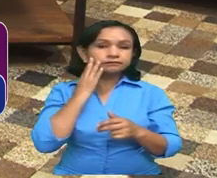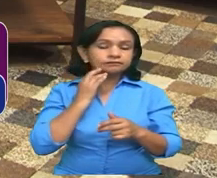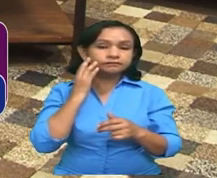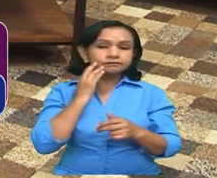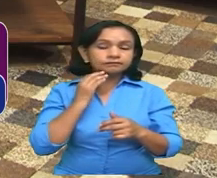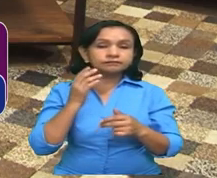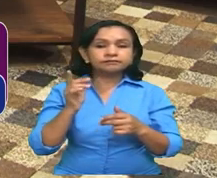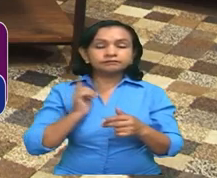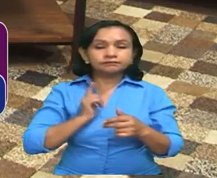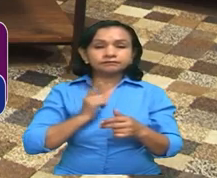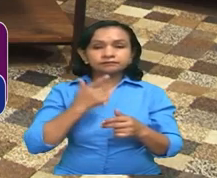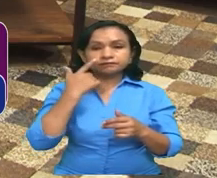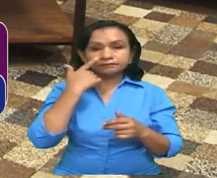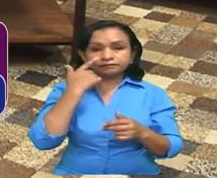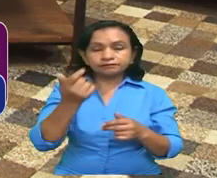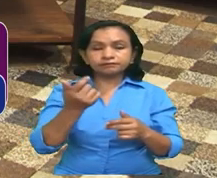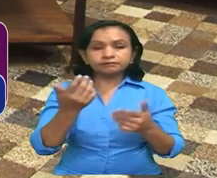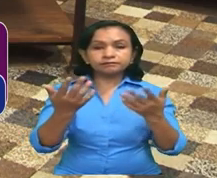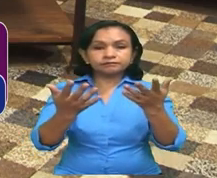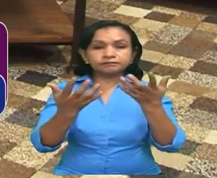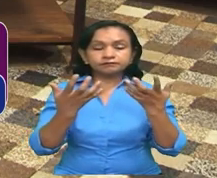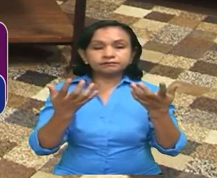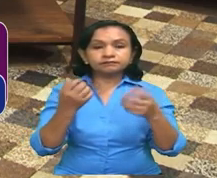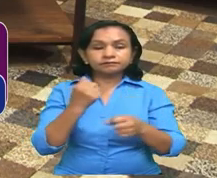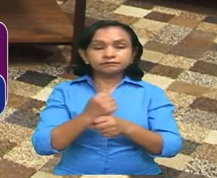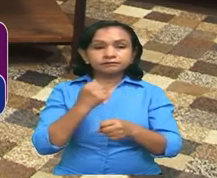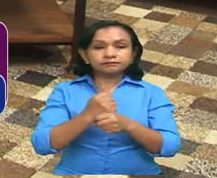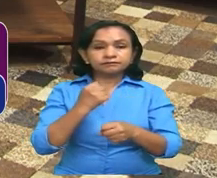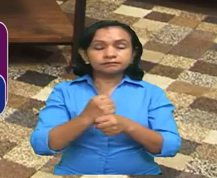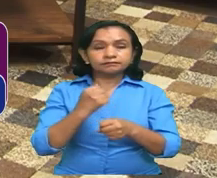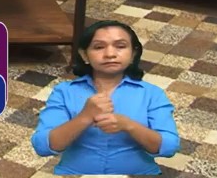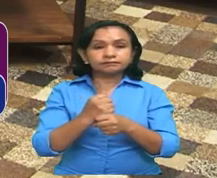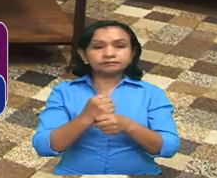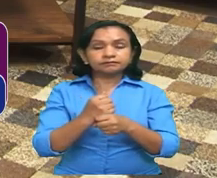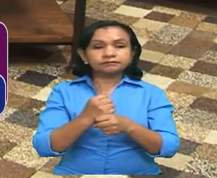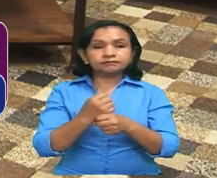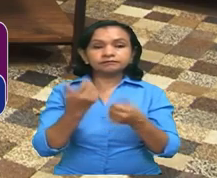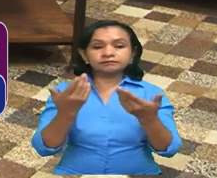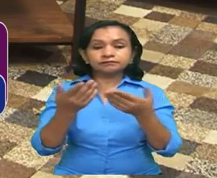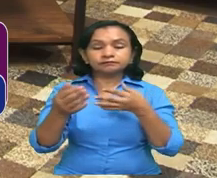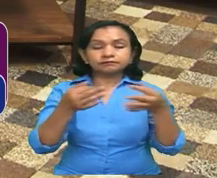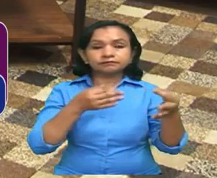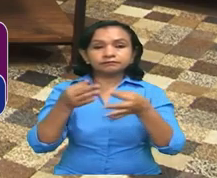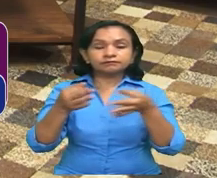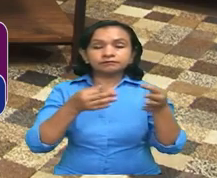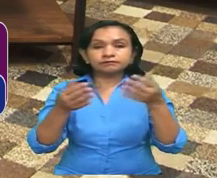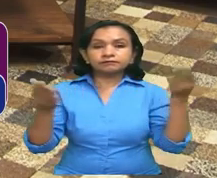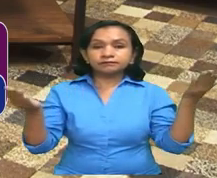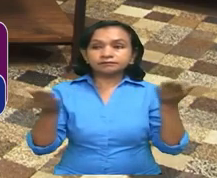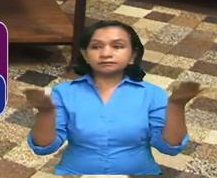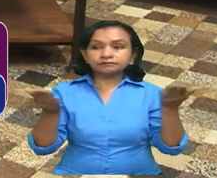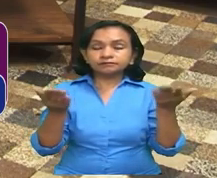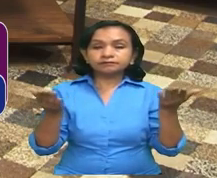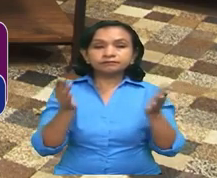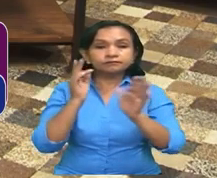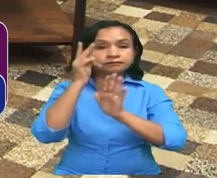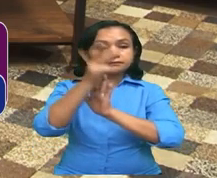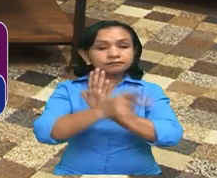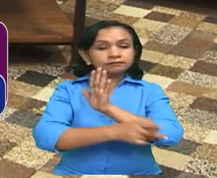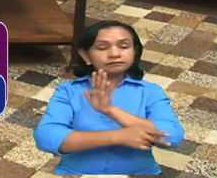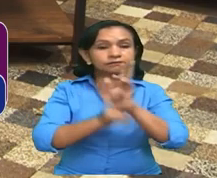bellezas. Y bueno, y estamos hablando de una empresa que tiene alrededor de 40 años de estar funcionando, no es una que está